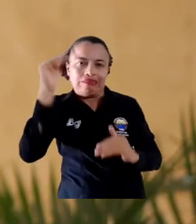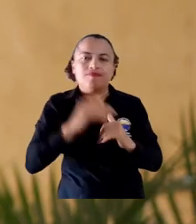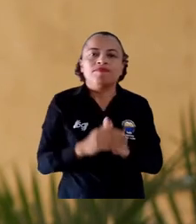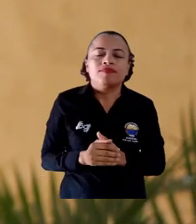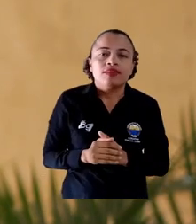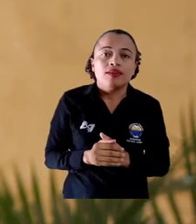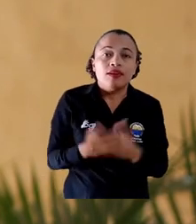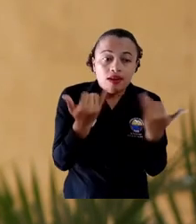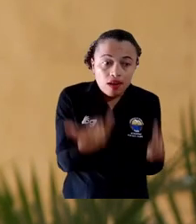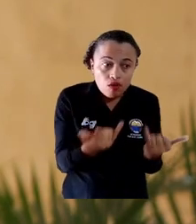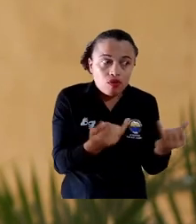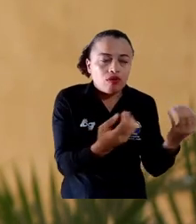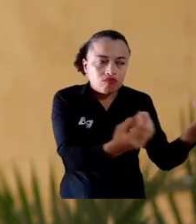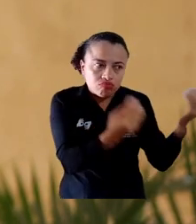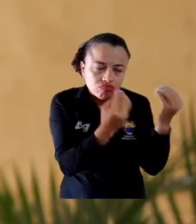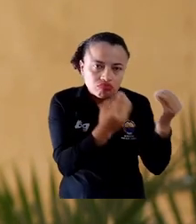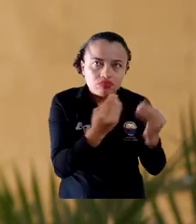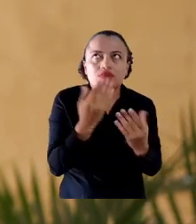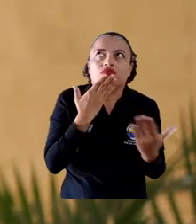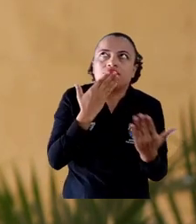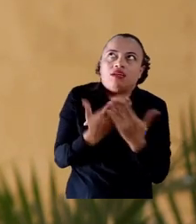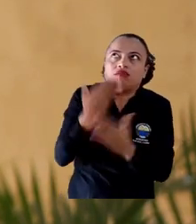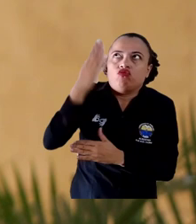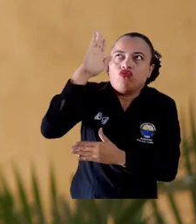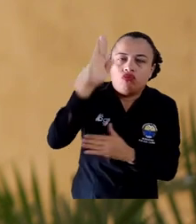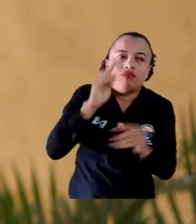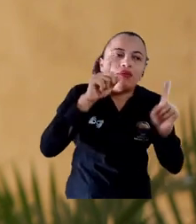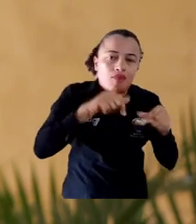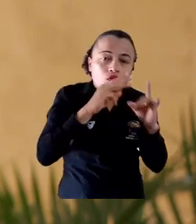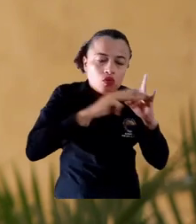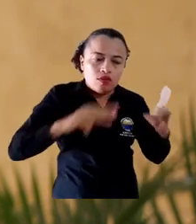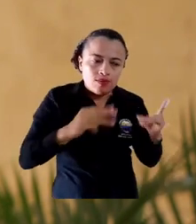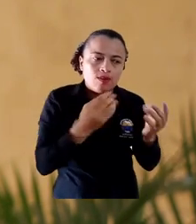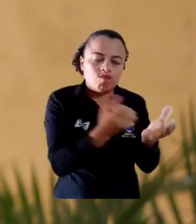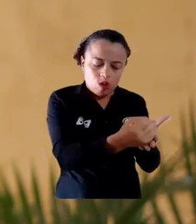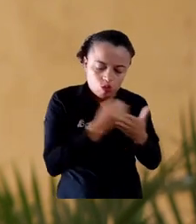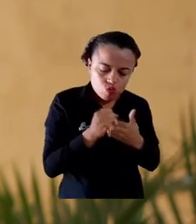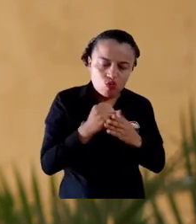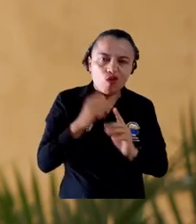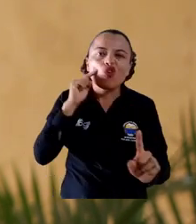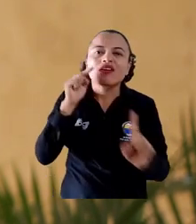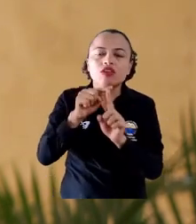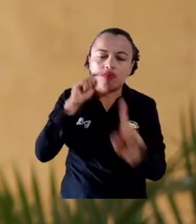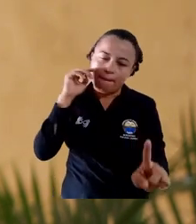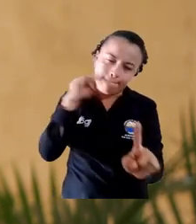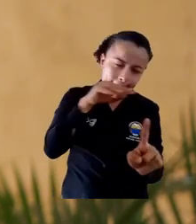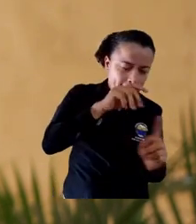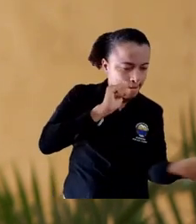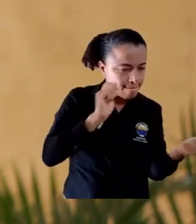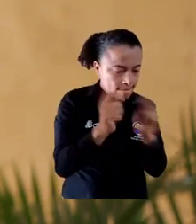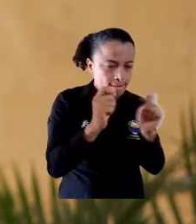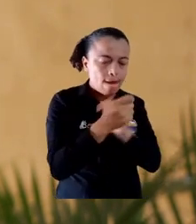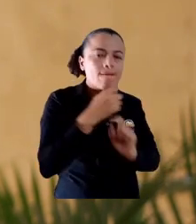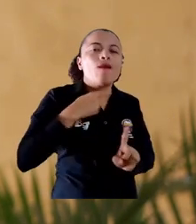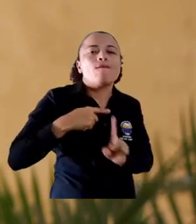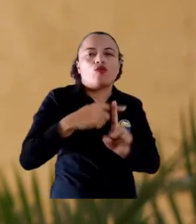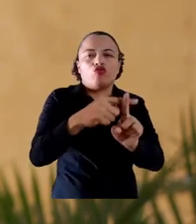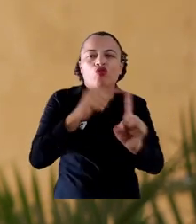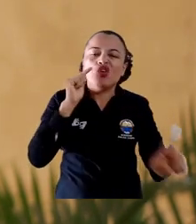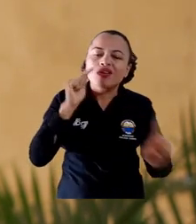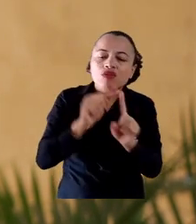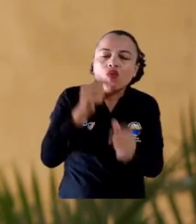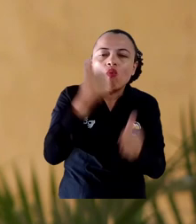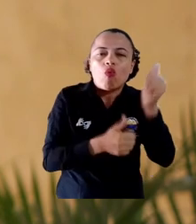han brindado, pues primeramente Dios, a través de la Universidad de Magdalena, a generar cambios, cambios positivos, más que todo en la